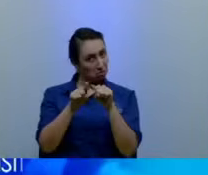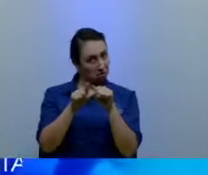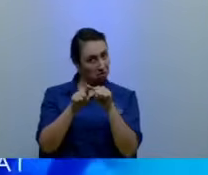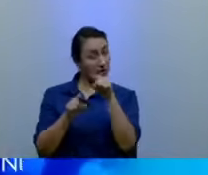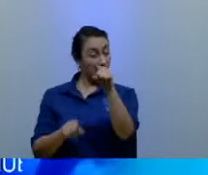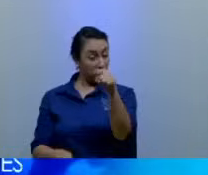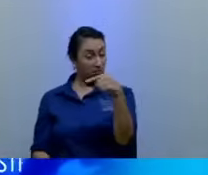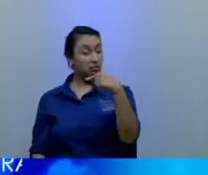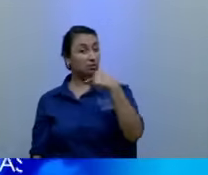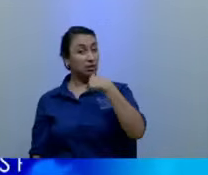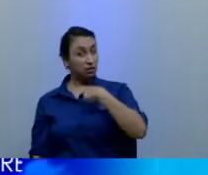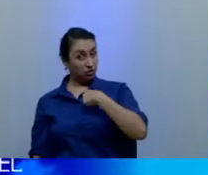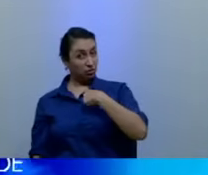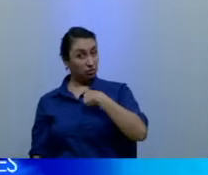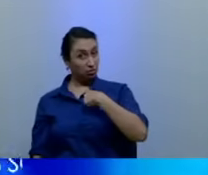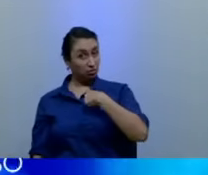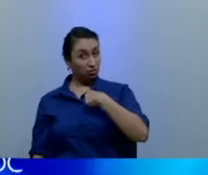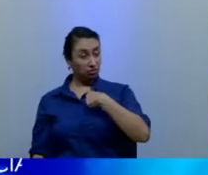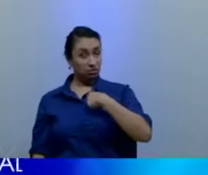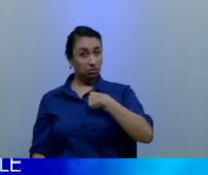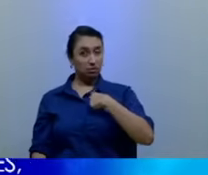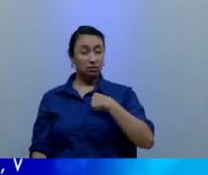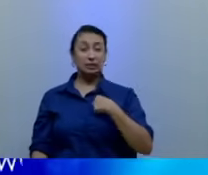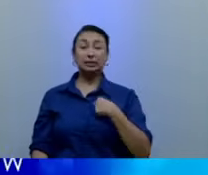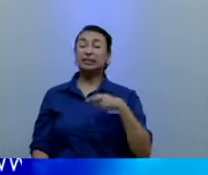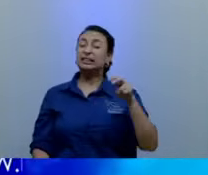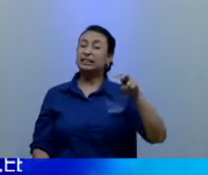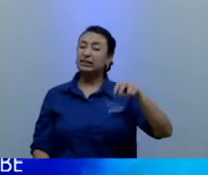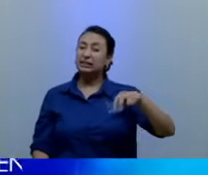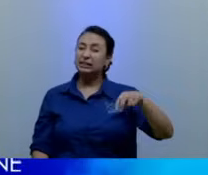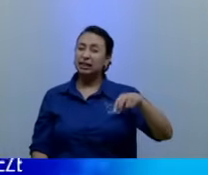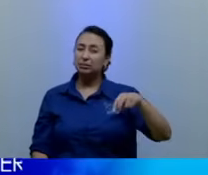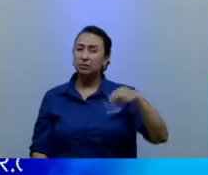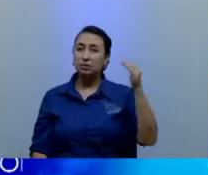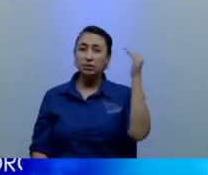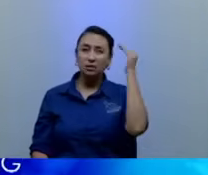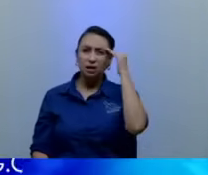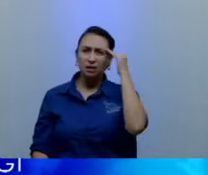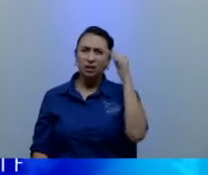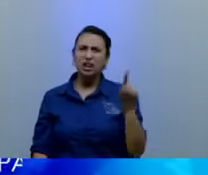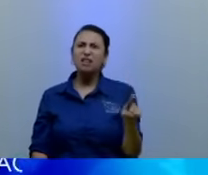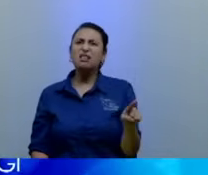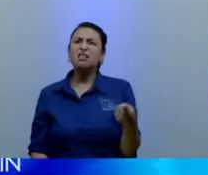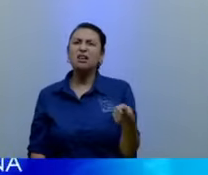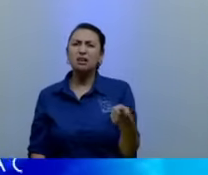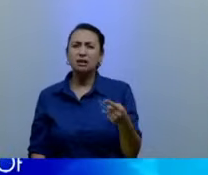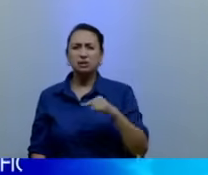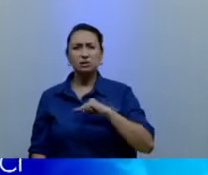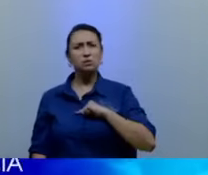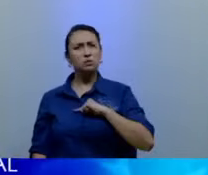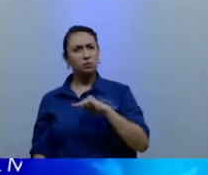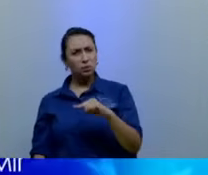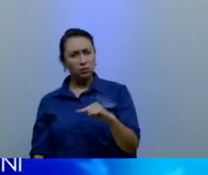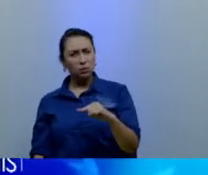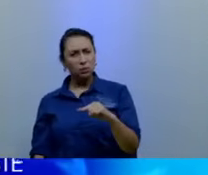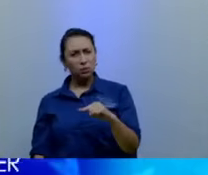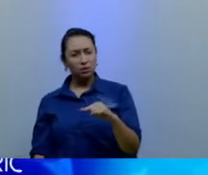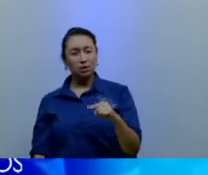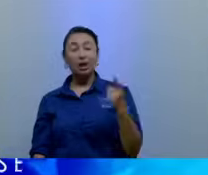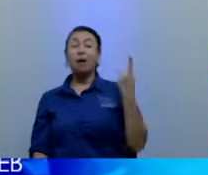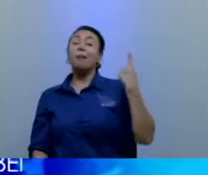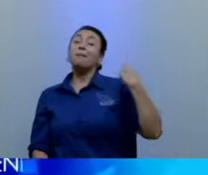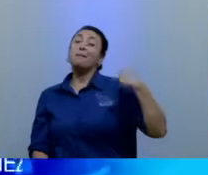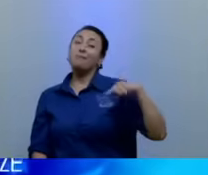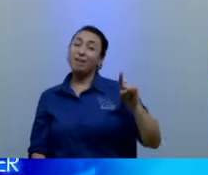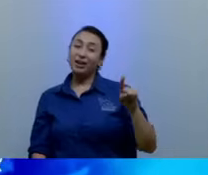el propósito de la unción del Espíritu Santo y del nuevo nacimiento es cambiar nuestra naturaleza. De eso vamos a platicar un poquitito más.